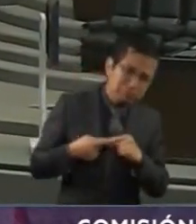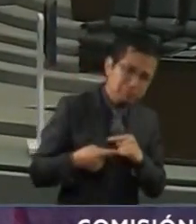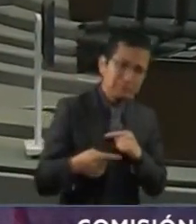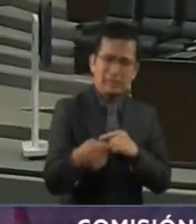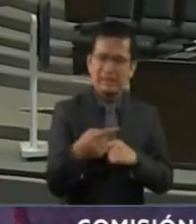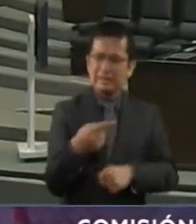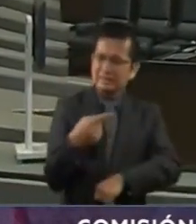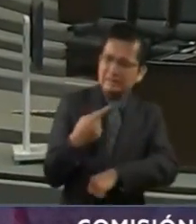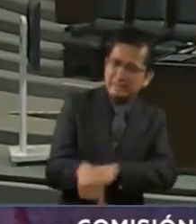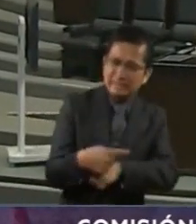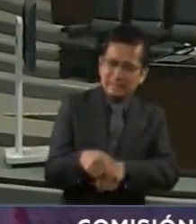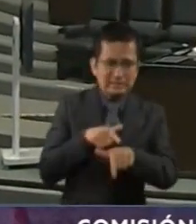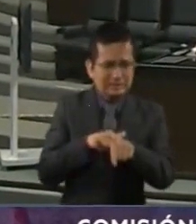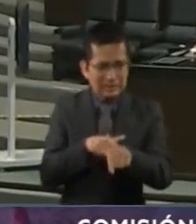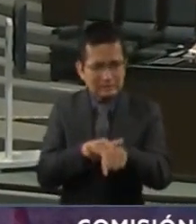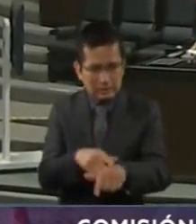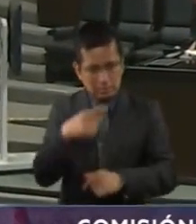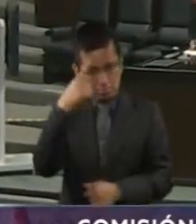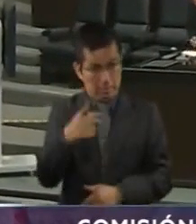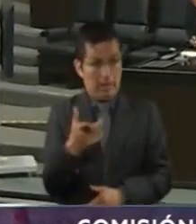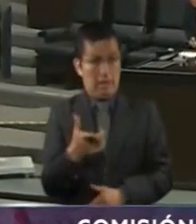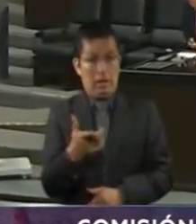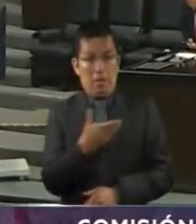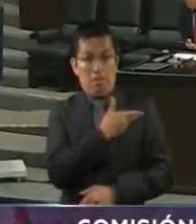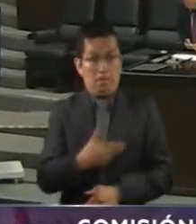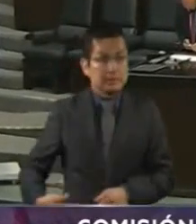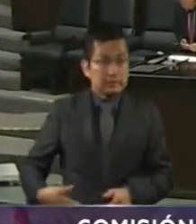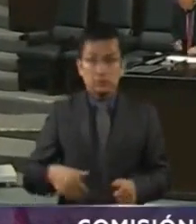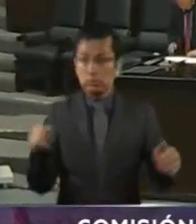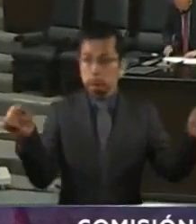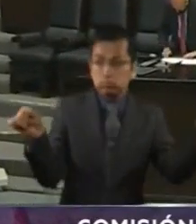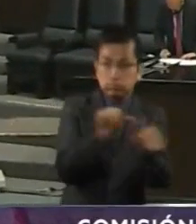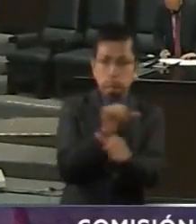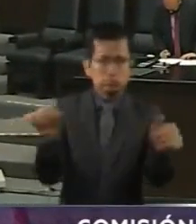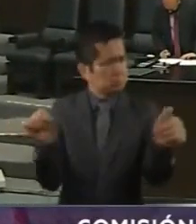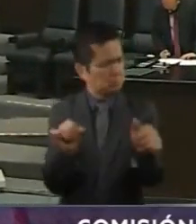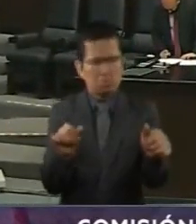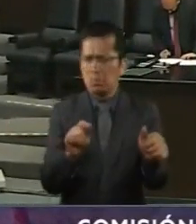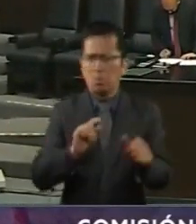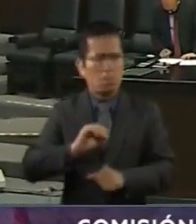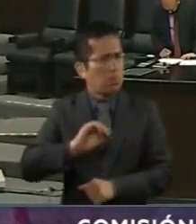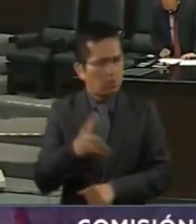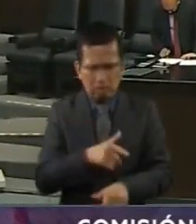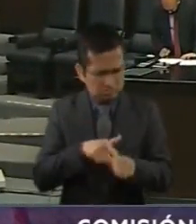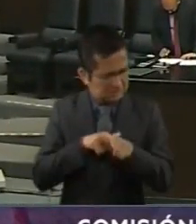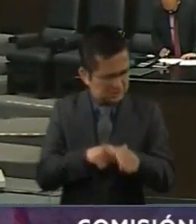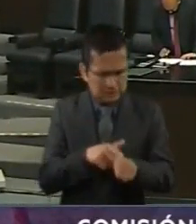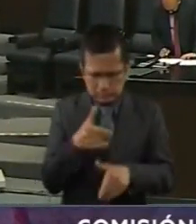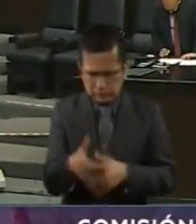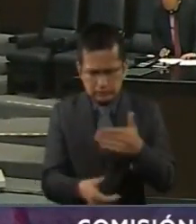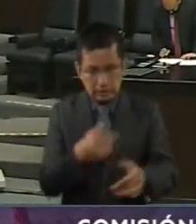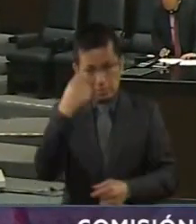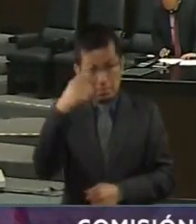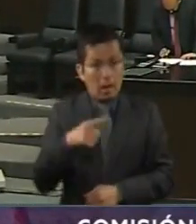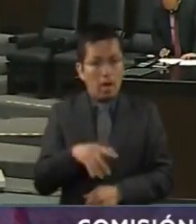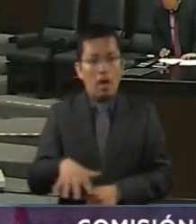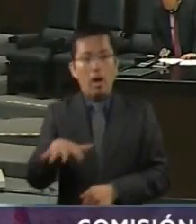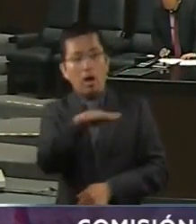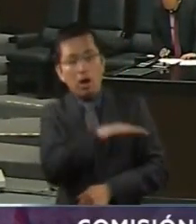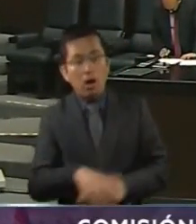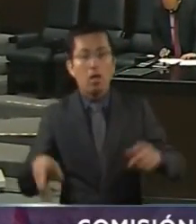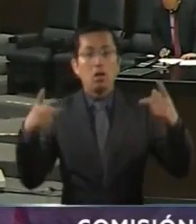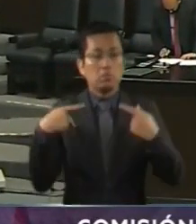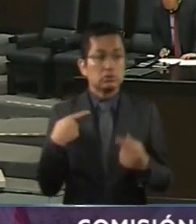orientadas a trascender sexenios, disminuyendo consistentemente la incidencia de